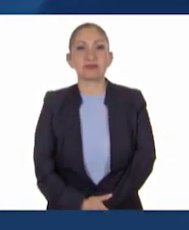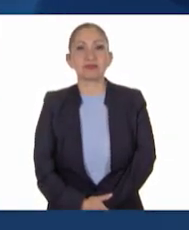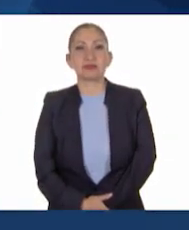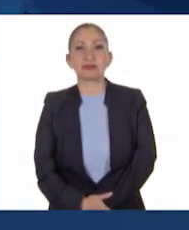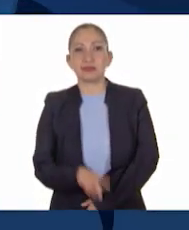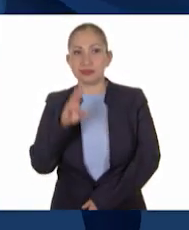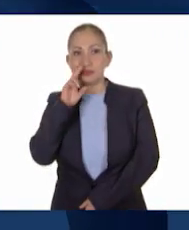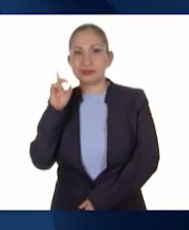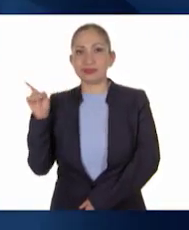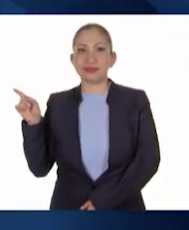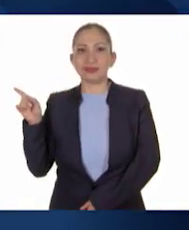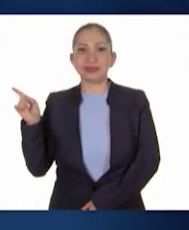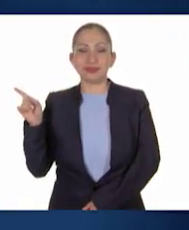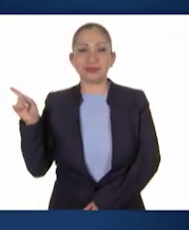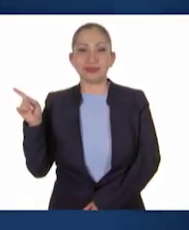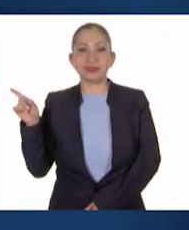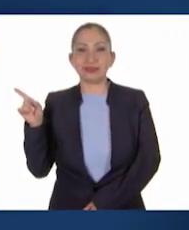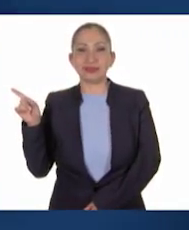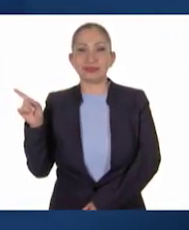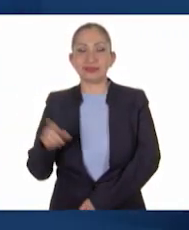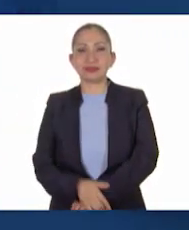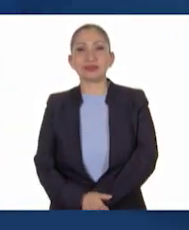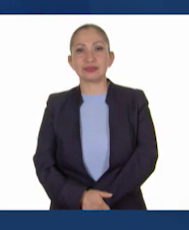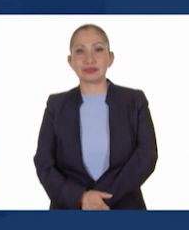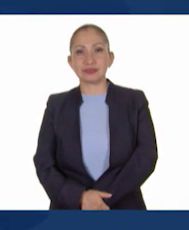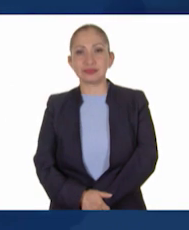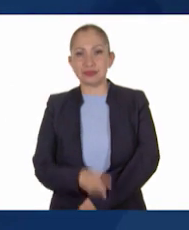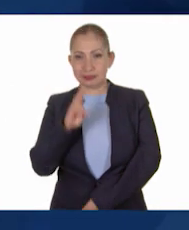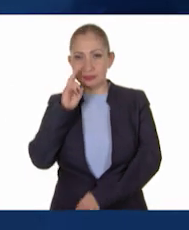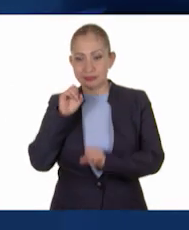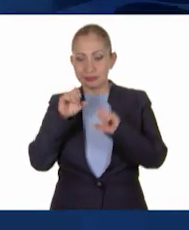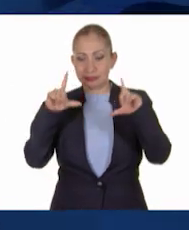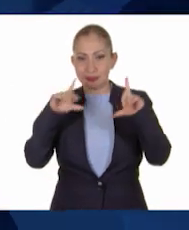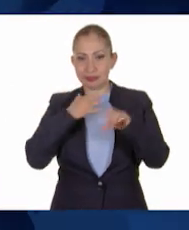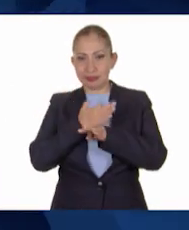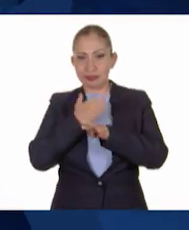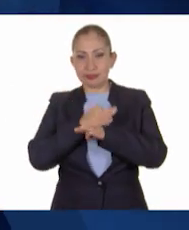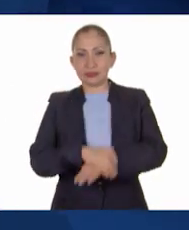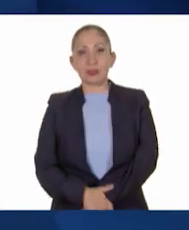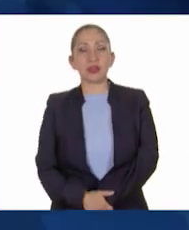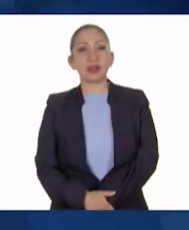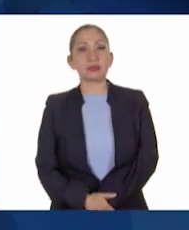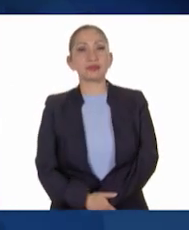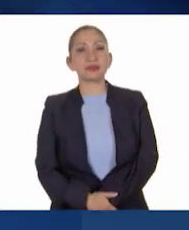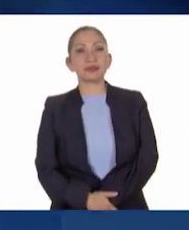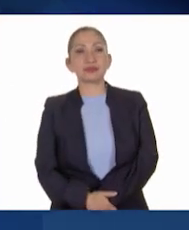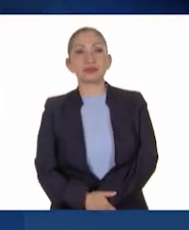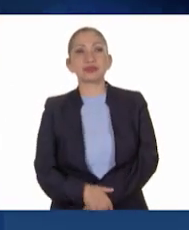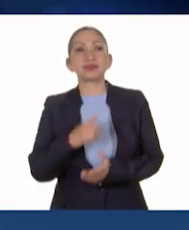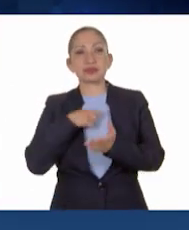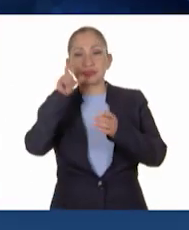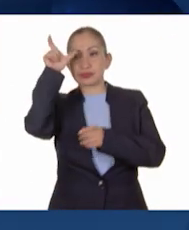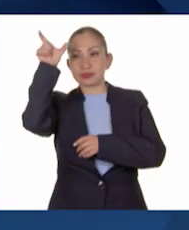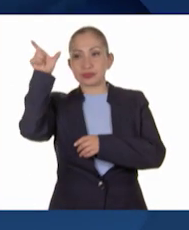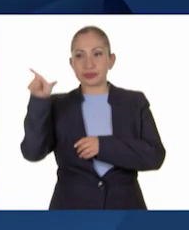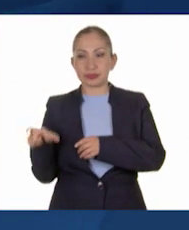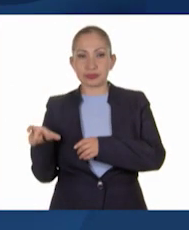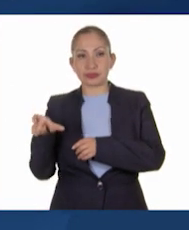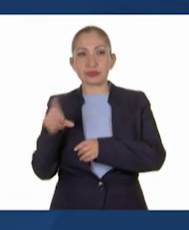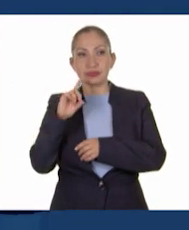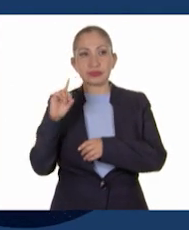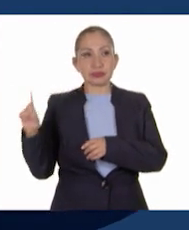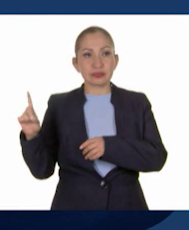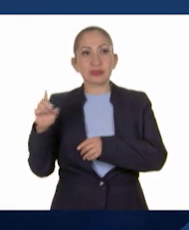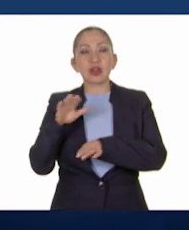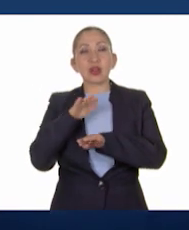Aquí lo vamos a mostrar en este momento. Lo pueden ver en pantalla. Y bueno, vamos a ir llenando la columna de la derecha,